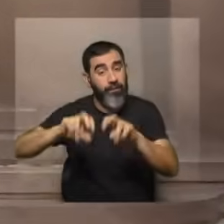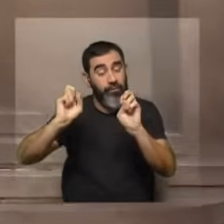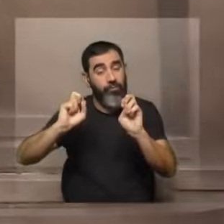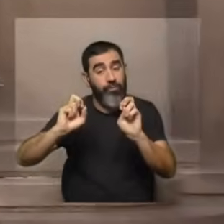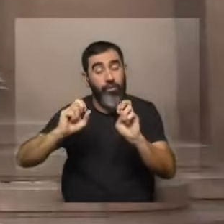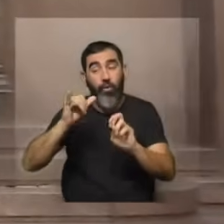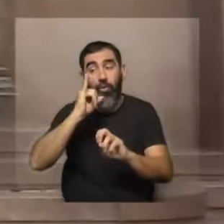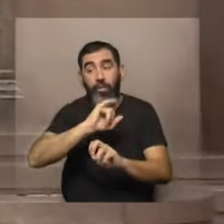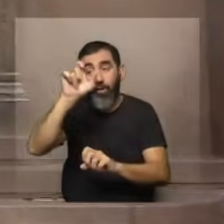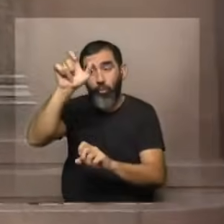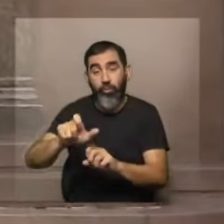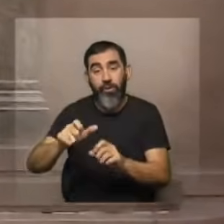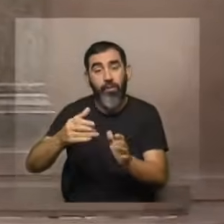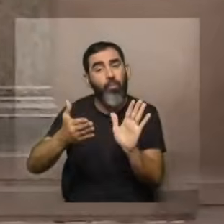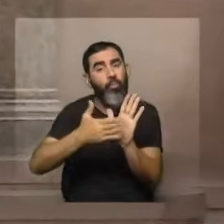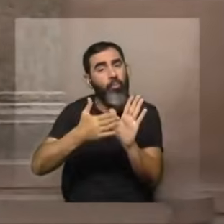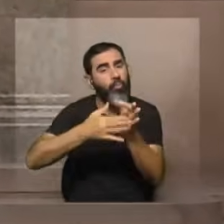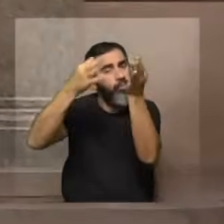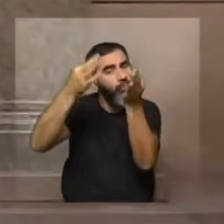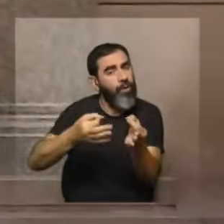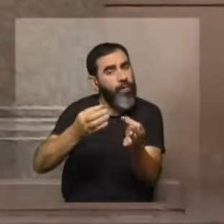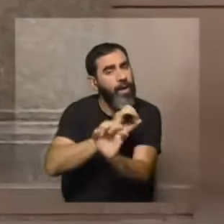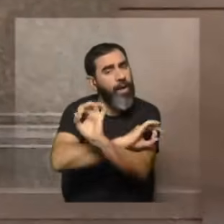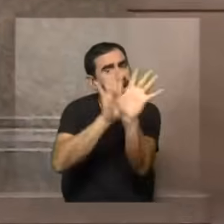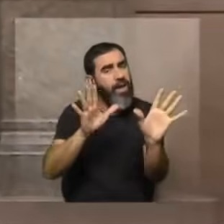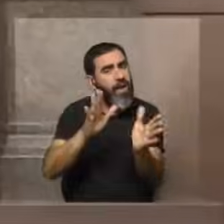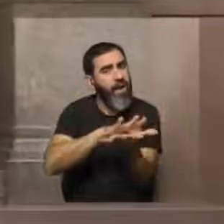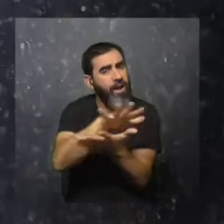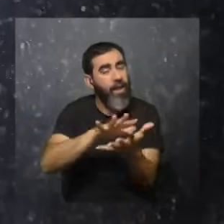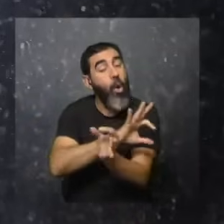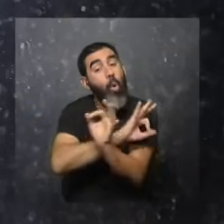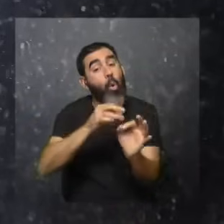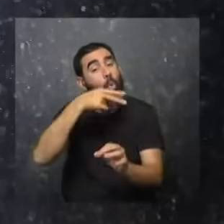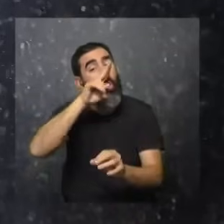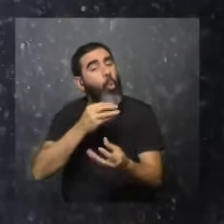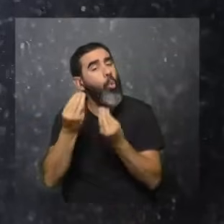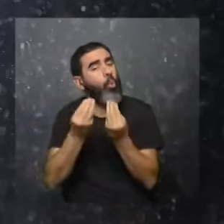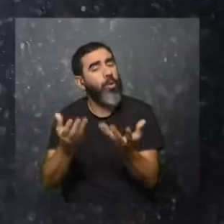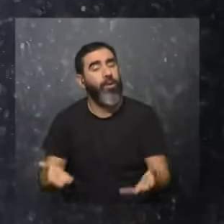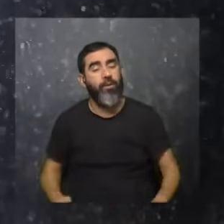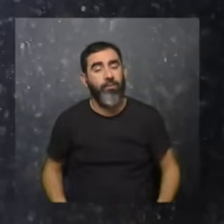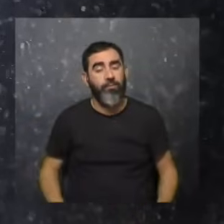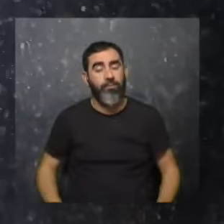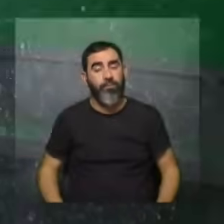que los denunciantes presenten en forma precisa y concreta los hechos o conductas que denuncian.